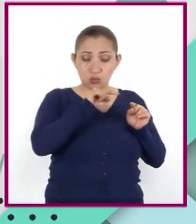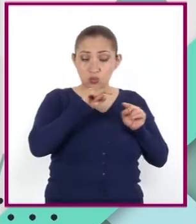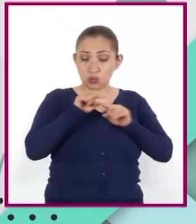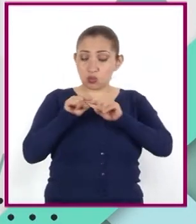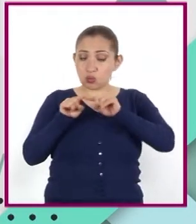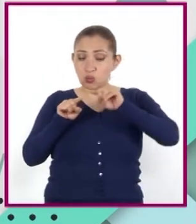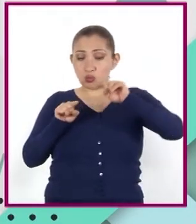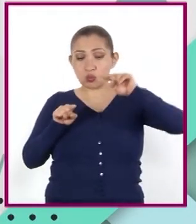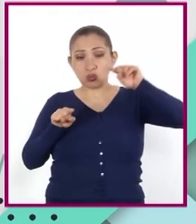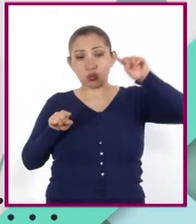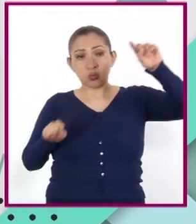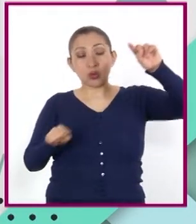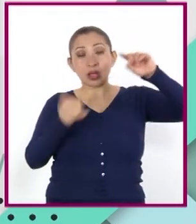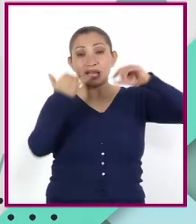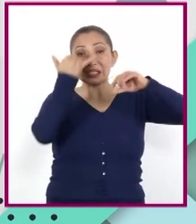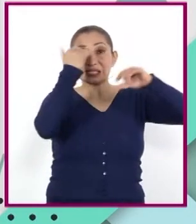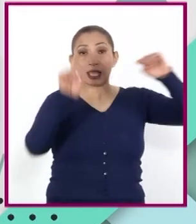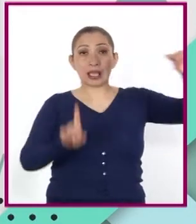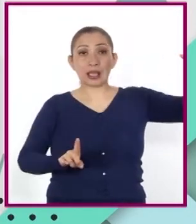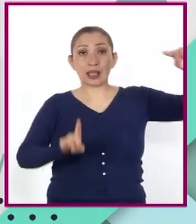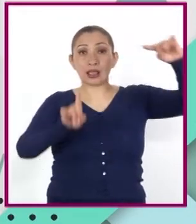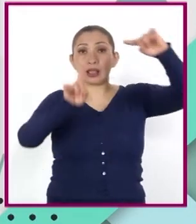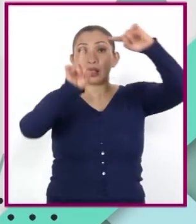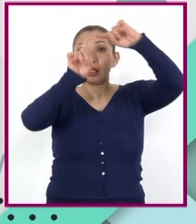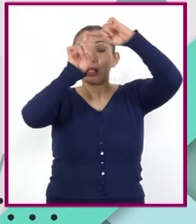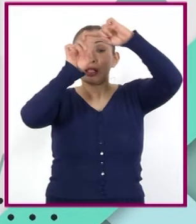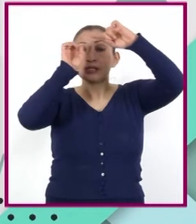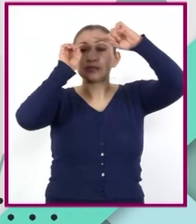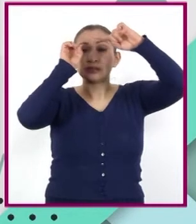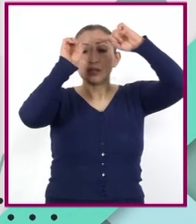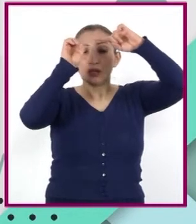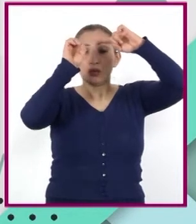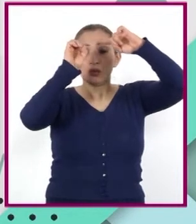de corte con el eje Y es